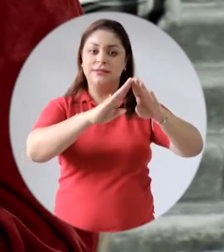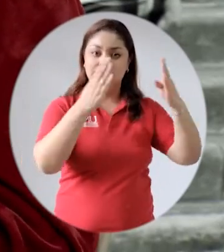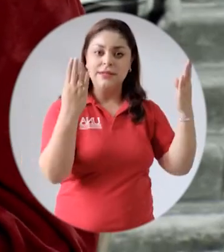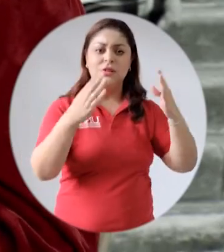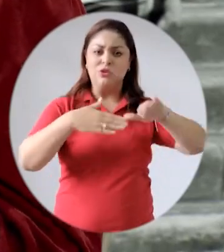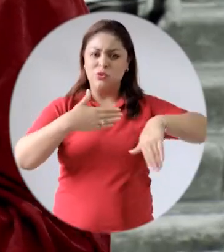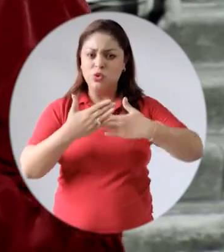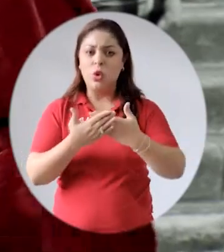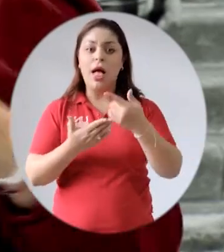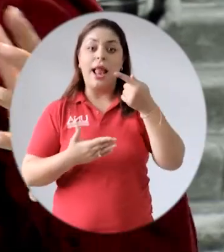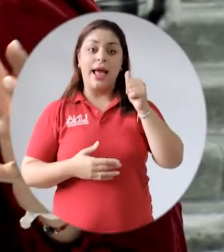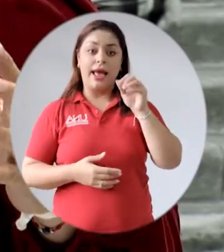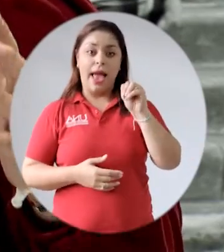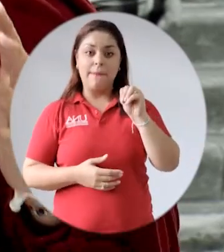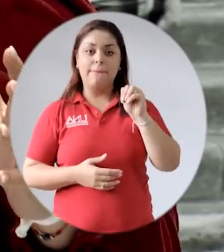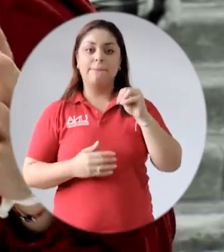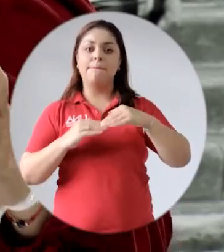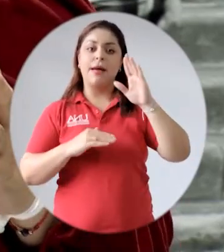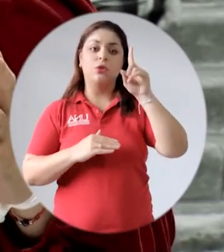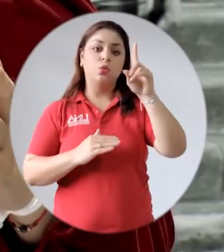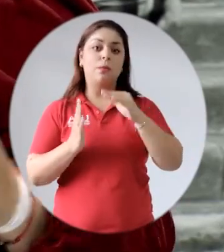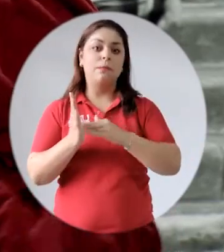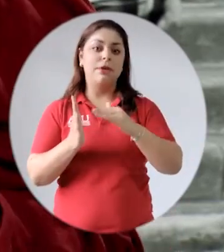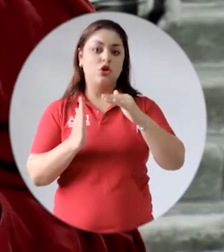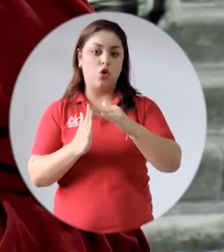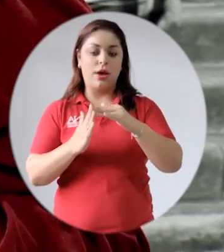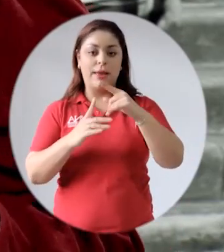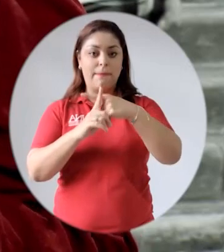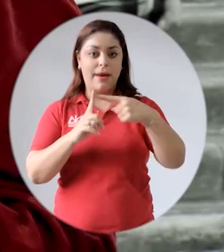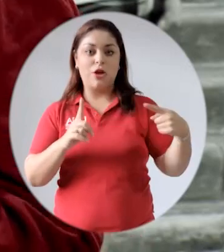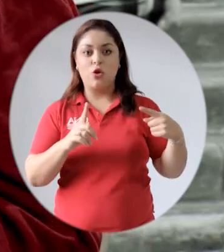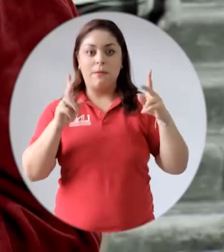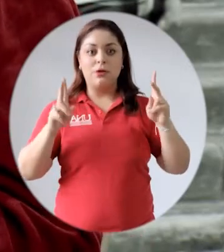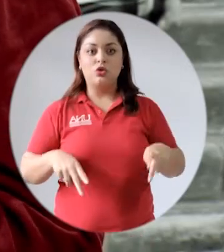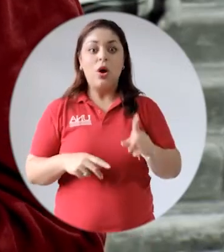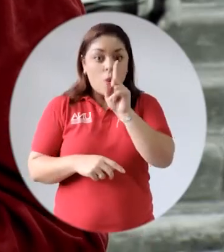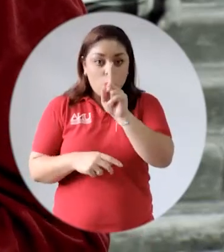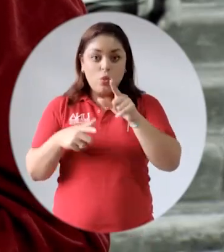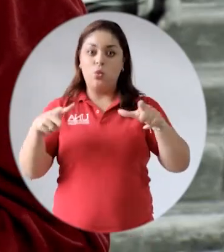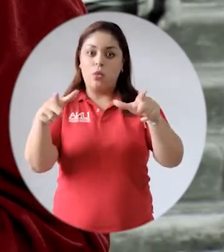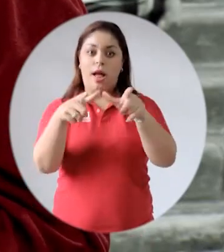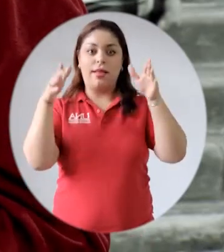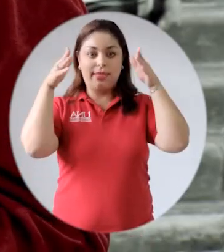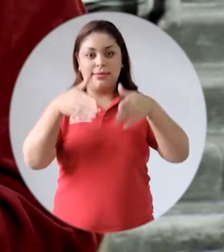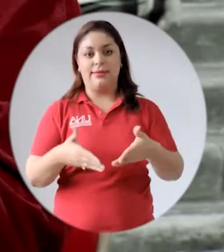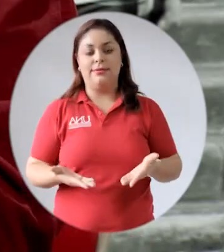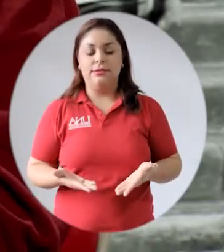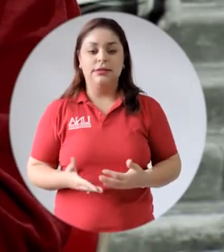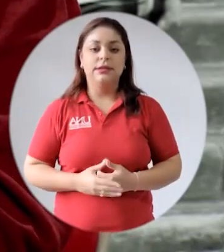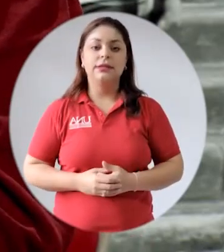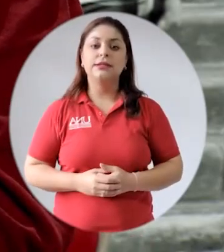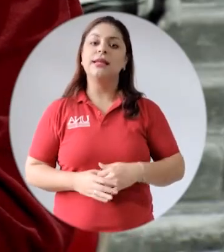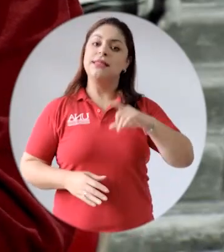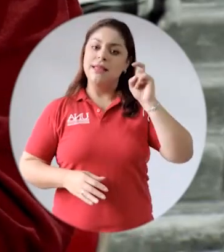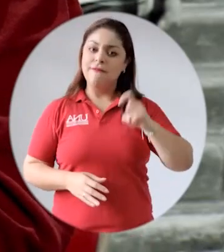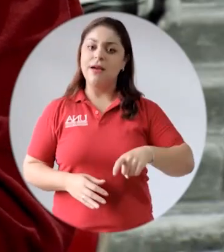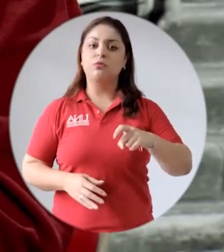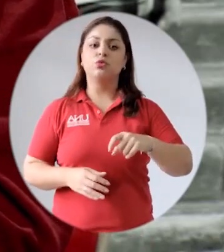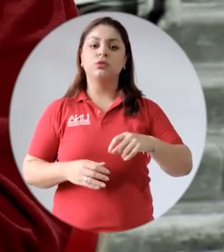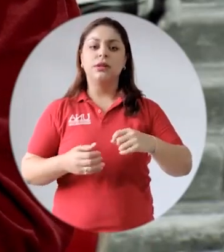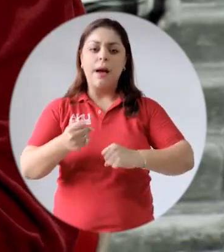se consideraba que se debería de fortalecer con más recursos al INAMO, y una gran cantidad de